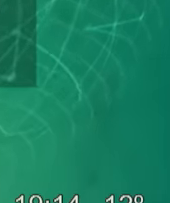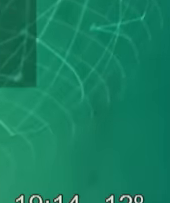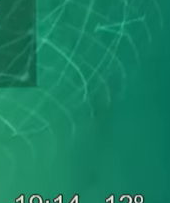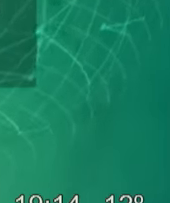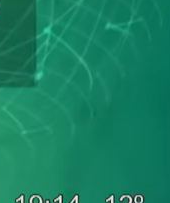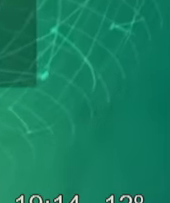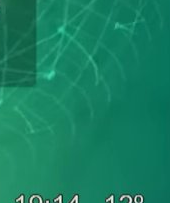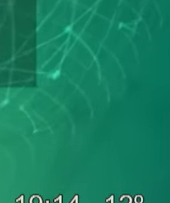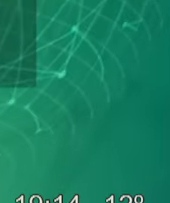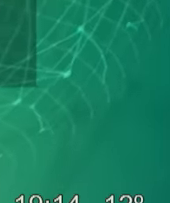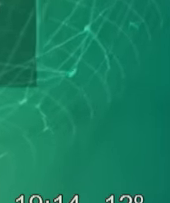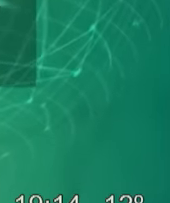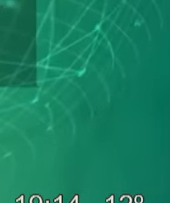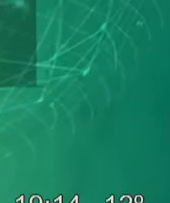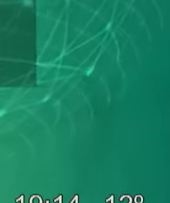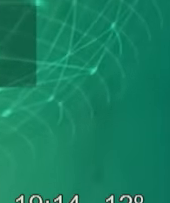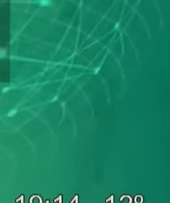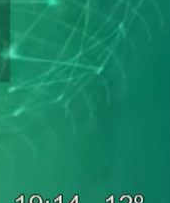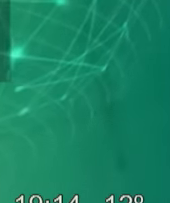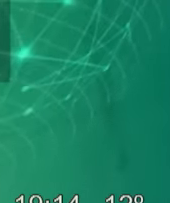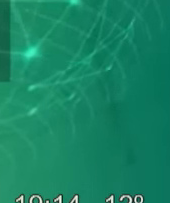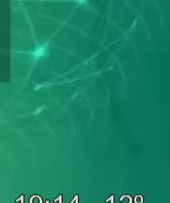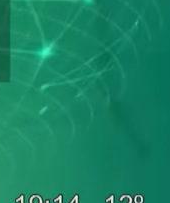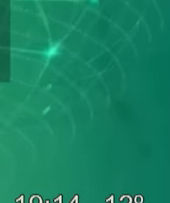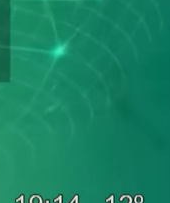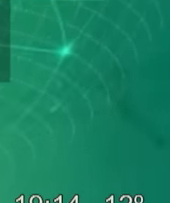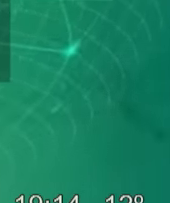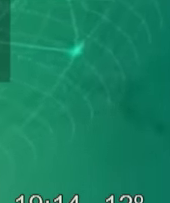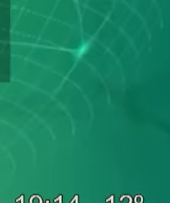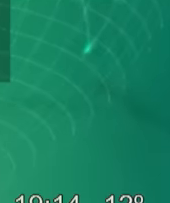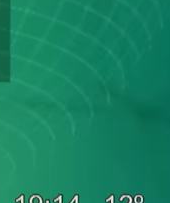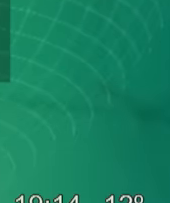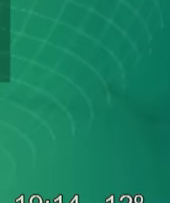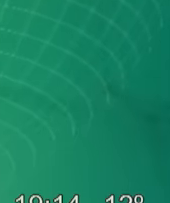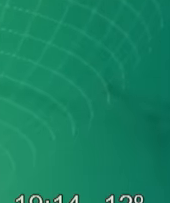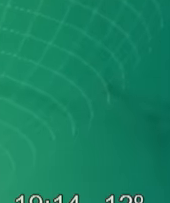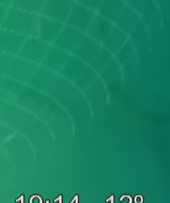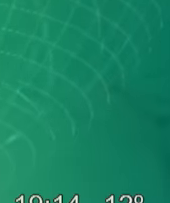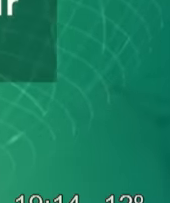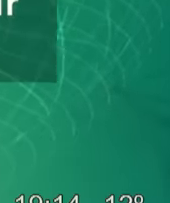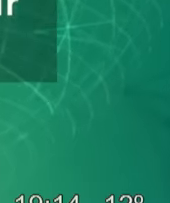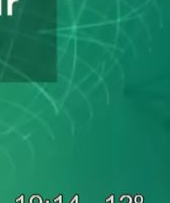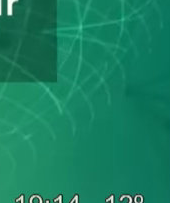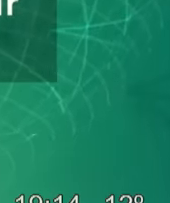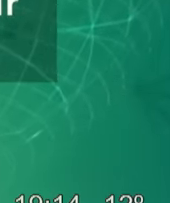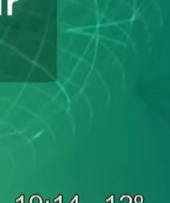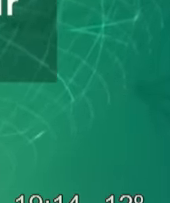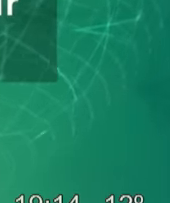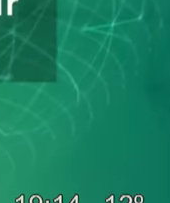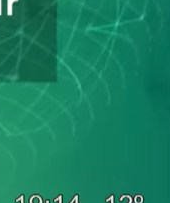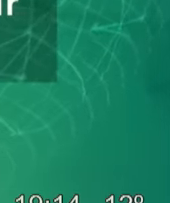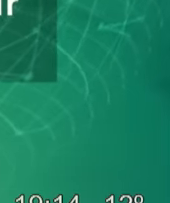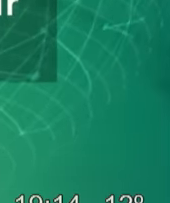pida, no sé, se me ocurre a mí las comunicaciones así en forma genérica y que ahí te dé una salida. Claro, no sé. Pero después, esto